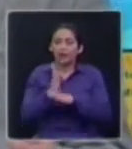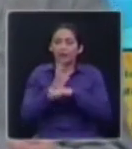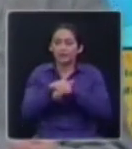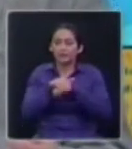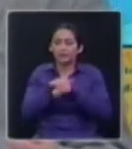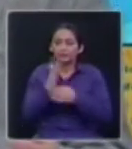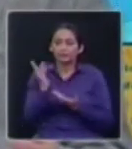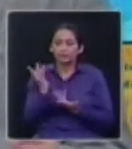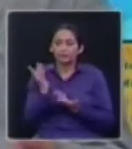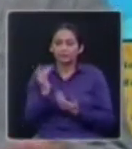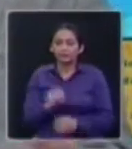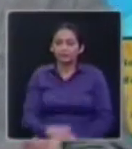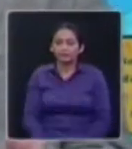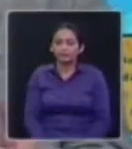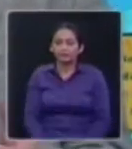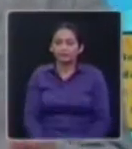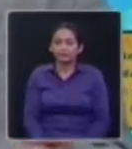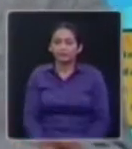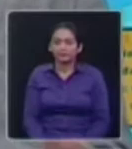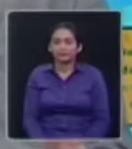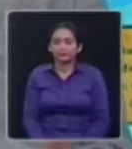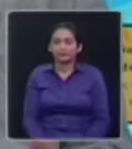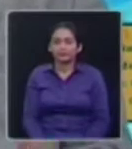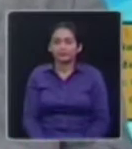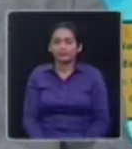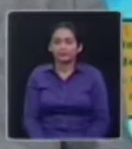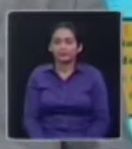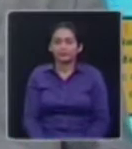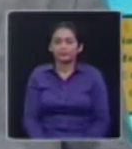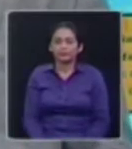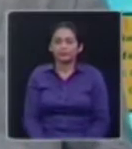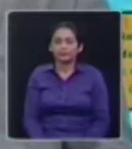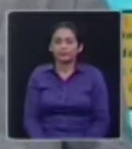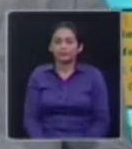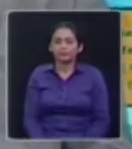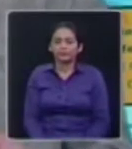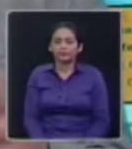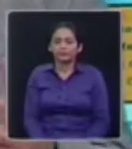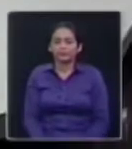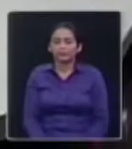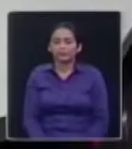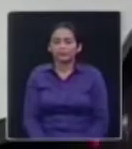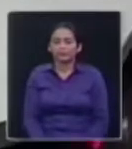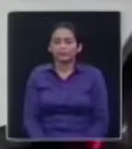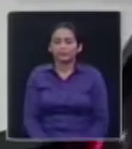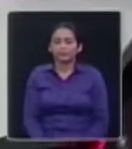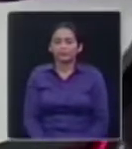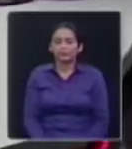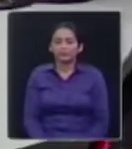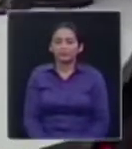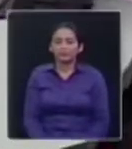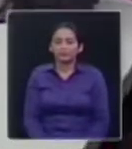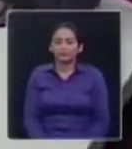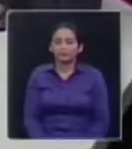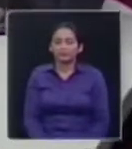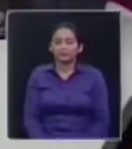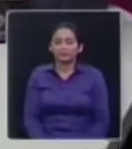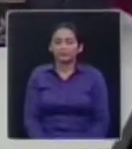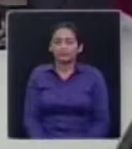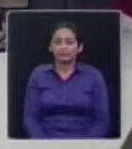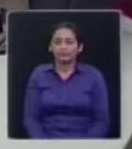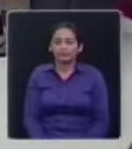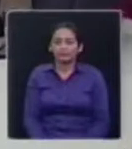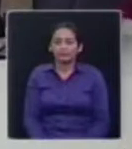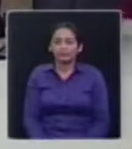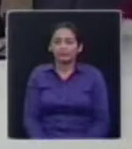managing projects. So we do examinations, we do tests. But on the other hand, it's the experience of the people. So if you know what is in the